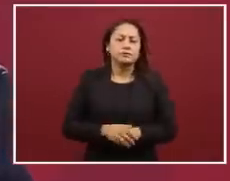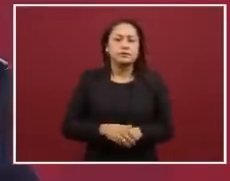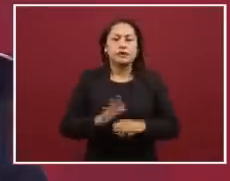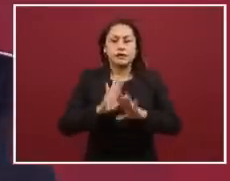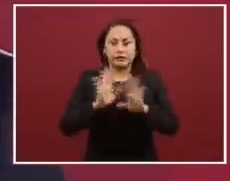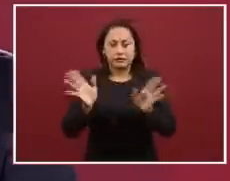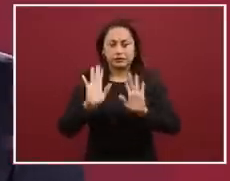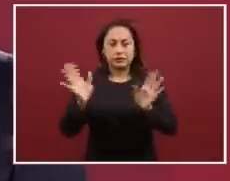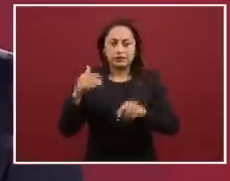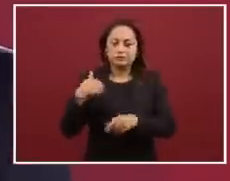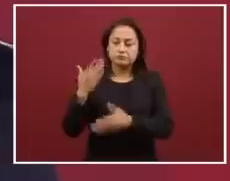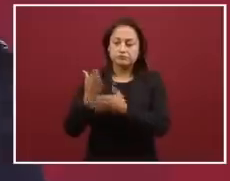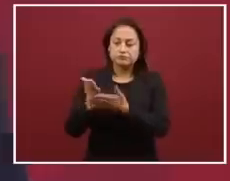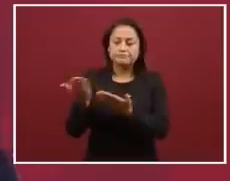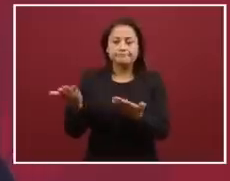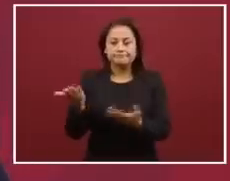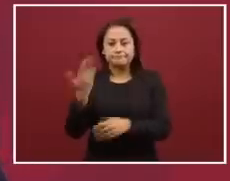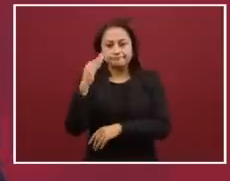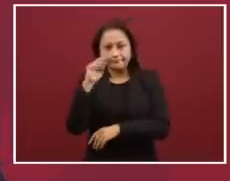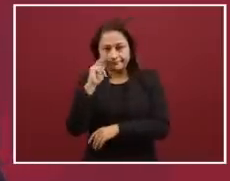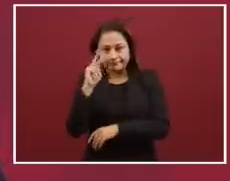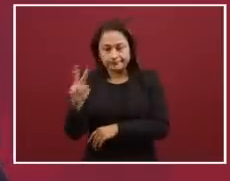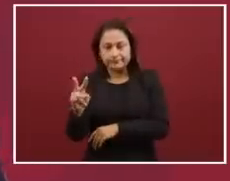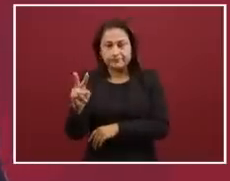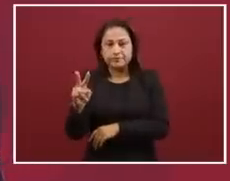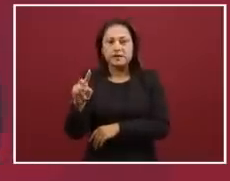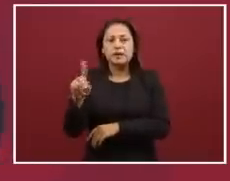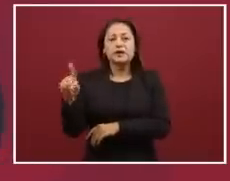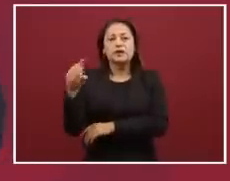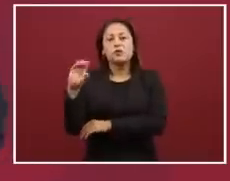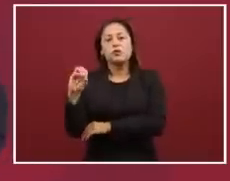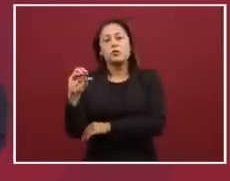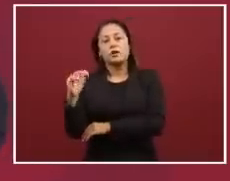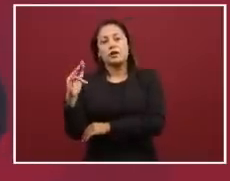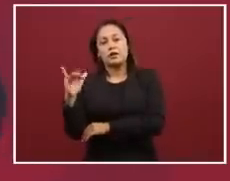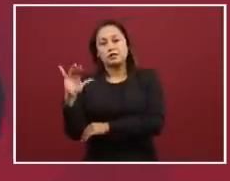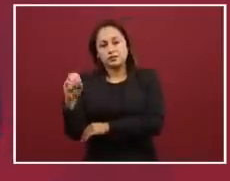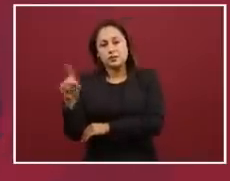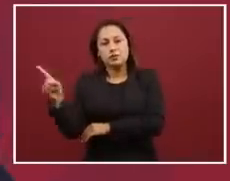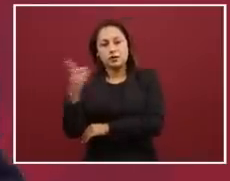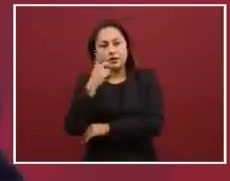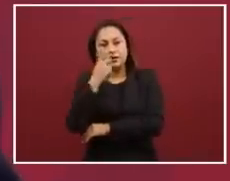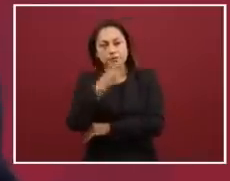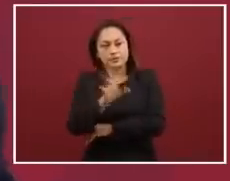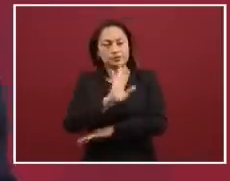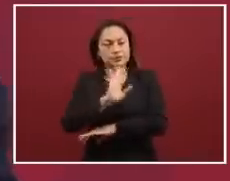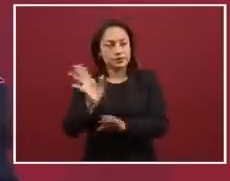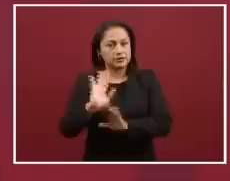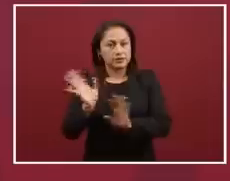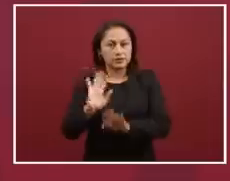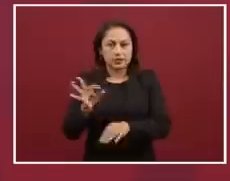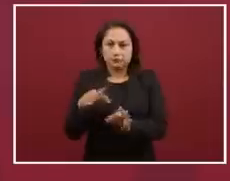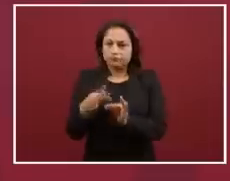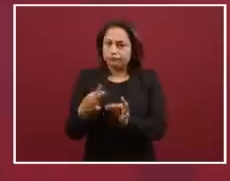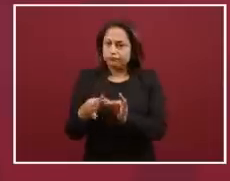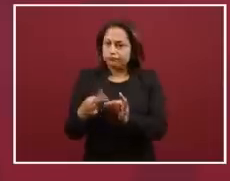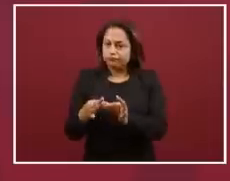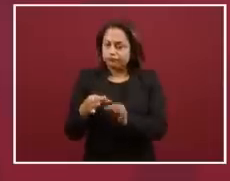la encomienda que tiene Horacio Duarte es que esto esté listo también ya.